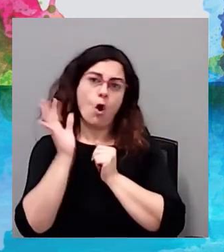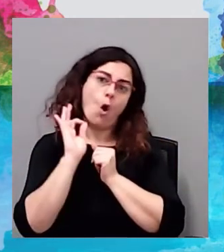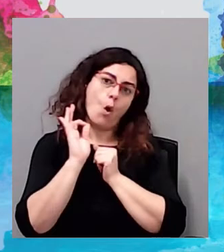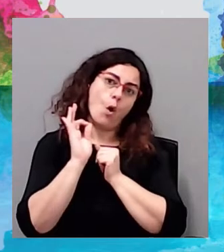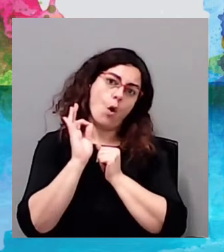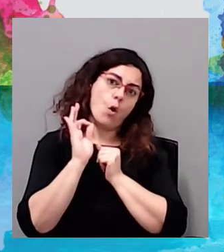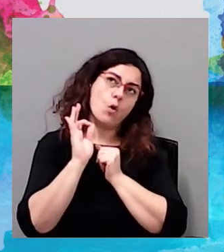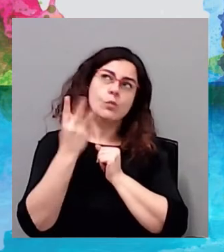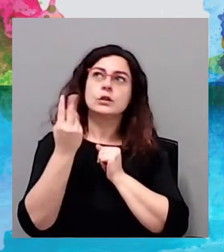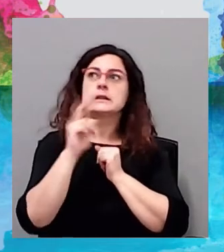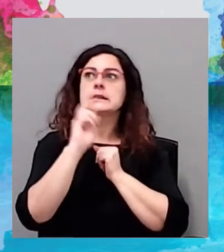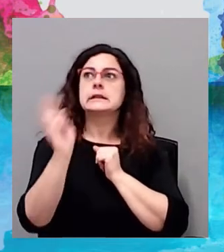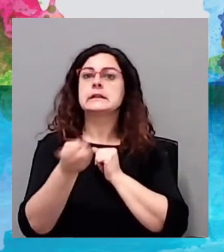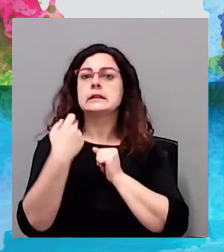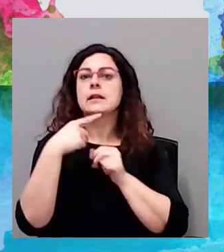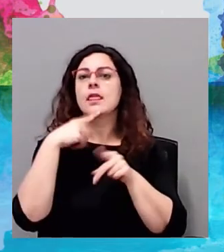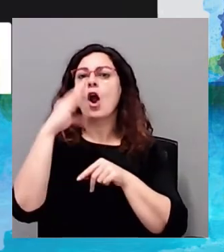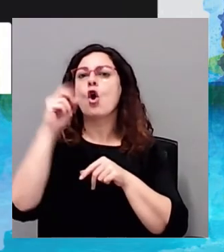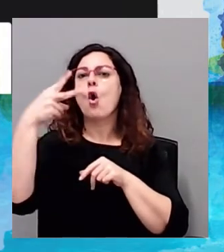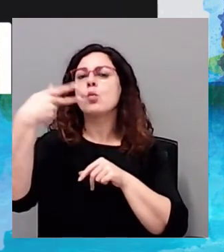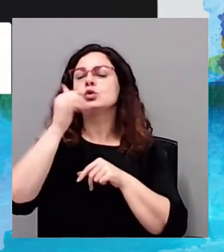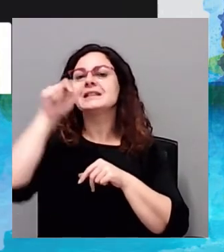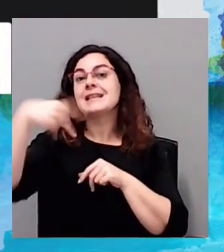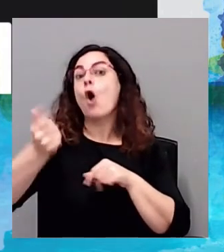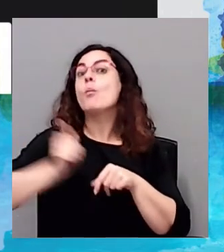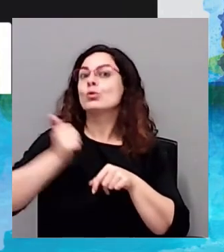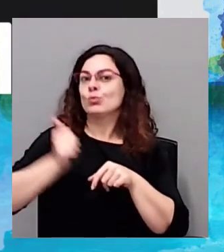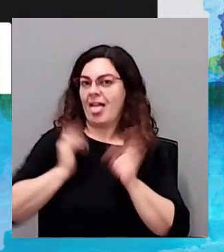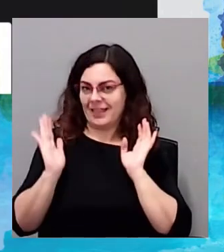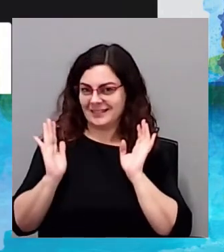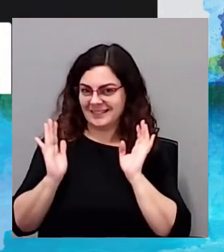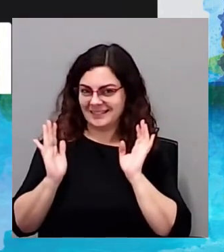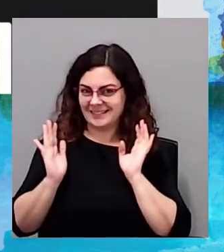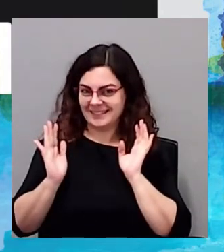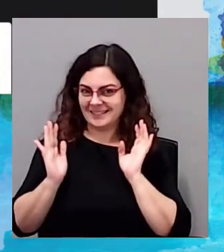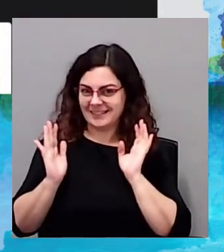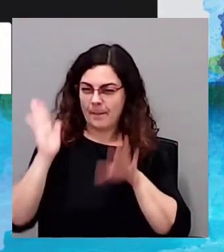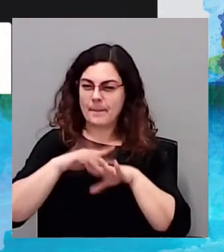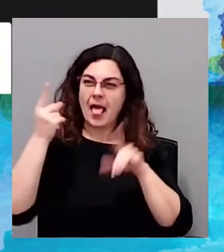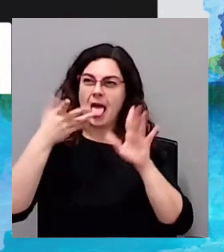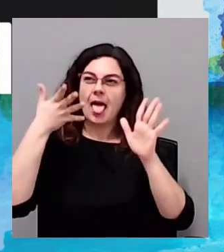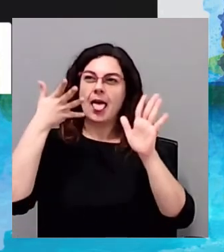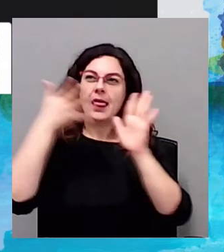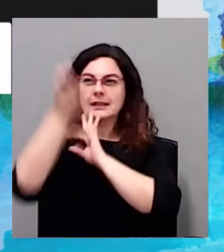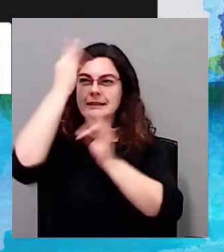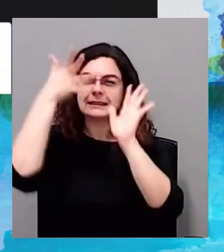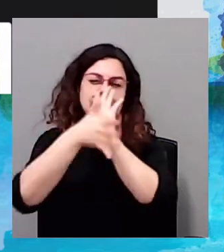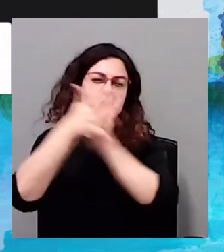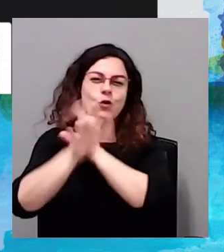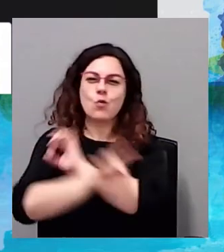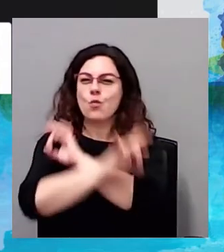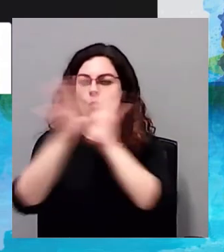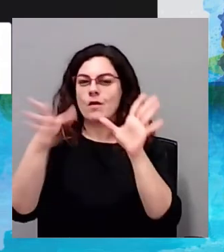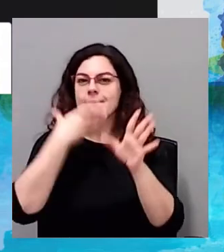como se dice en coaching, todo eso, como oportunidades, ¿no? Oportunidades de que la descripción pueda brillar. hay muchísima gente,